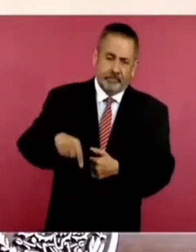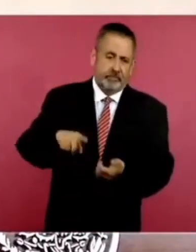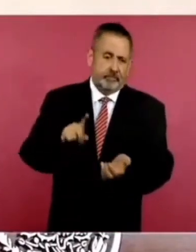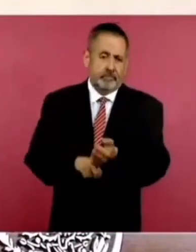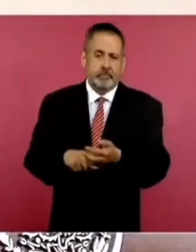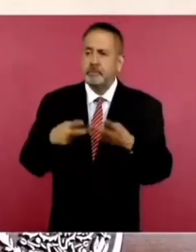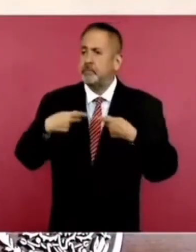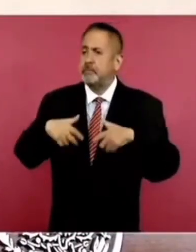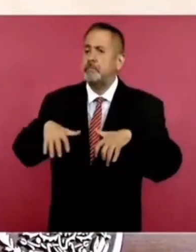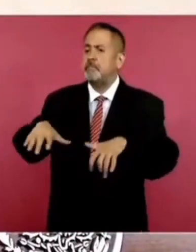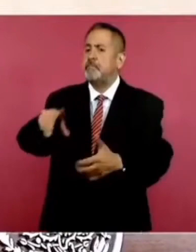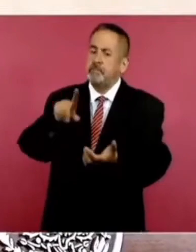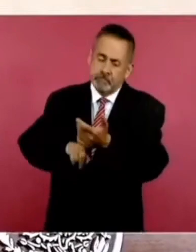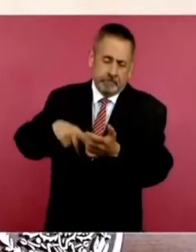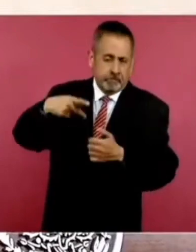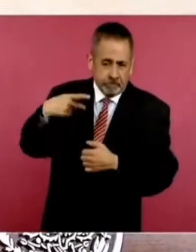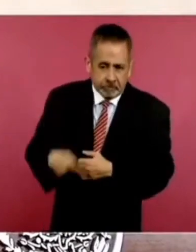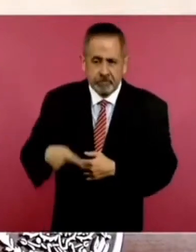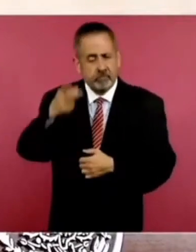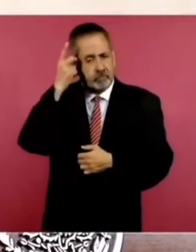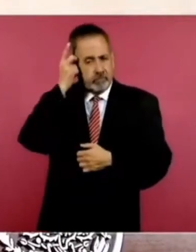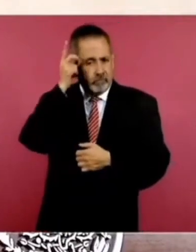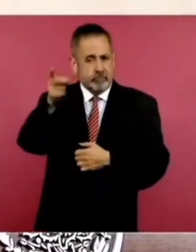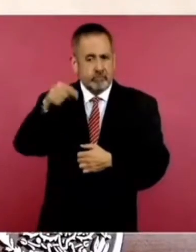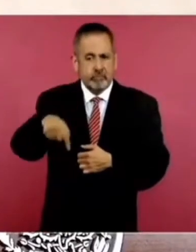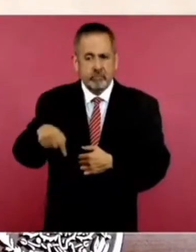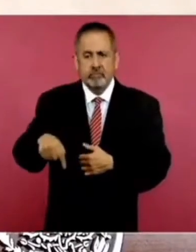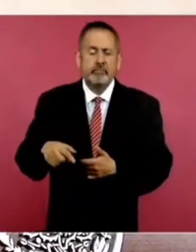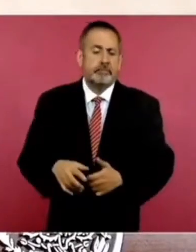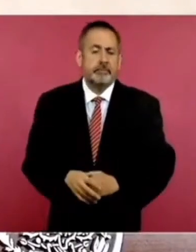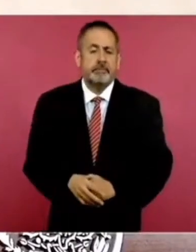del pueblo de México. Bueno,